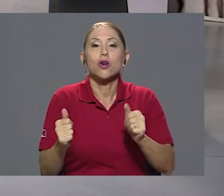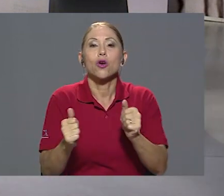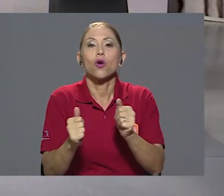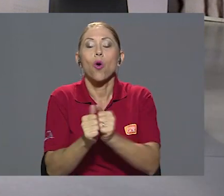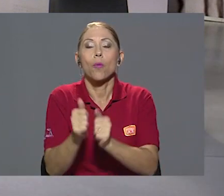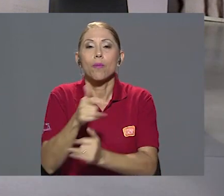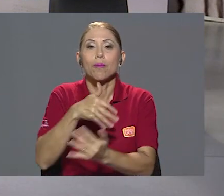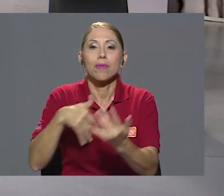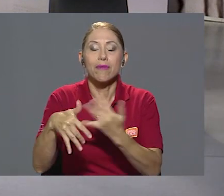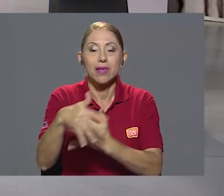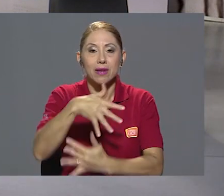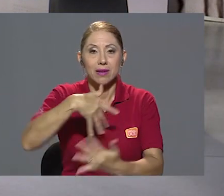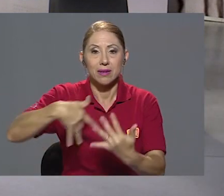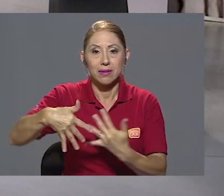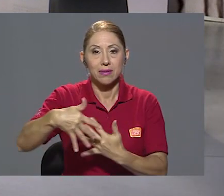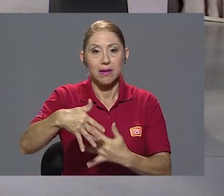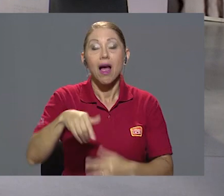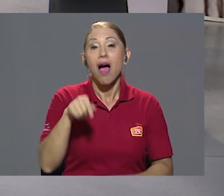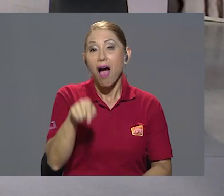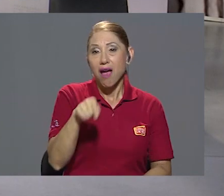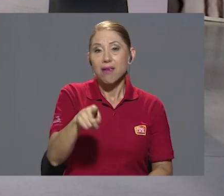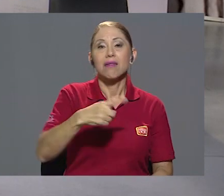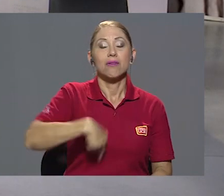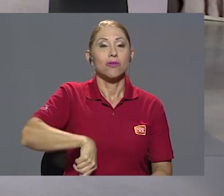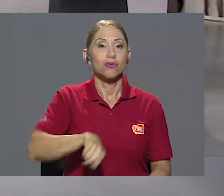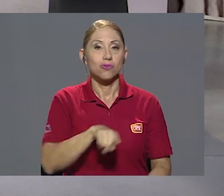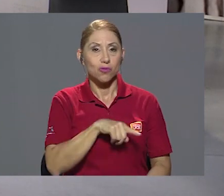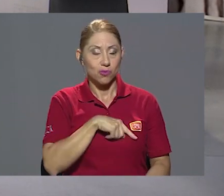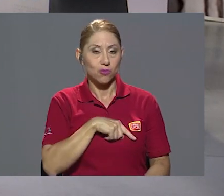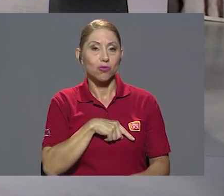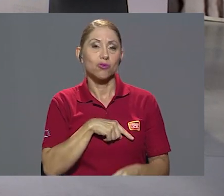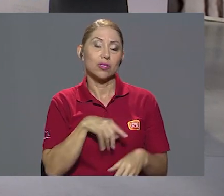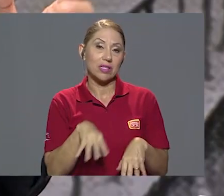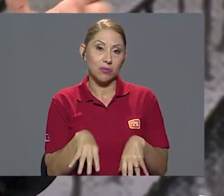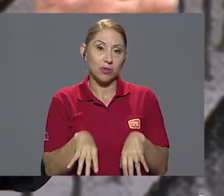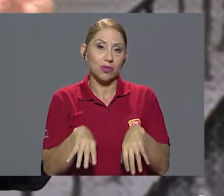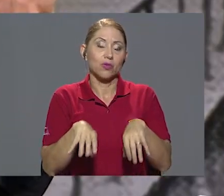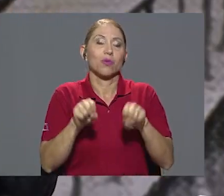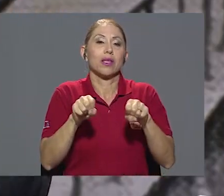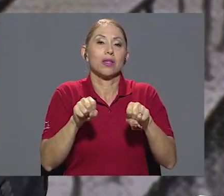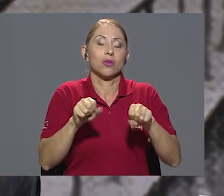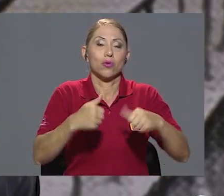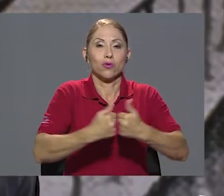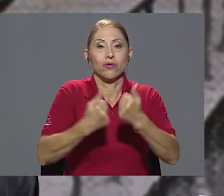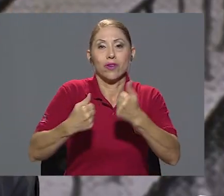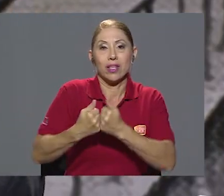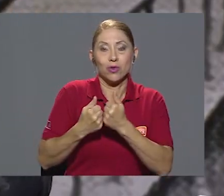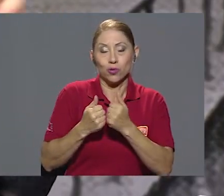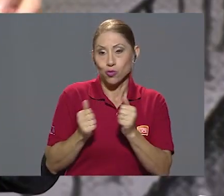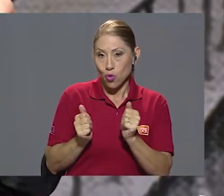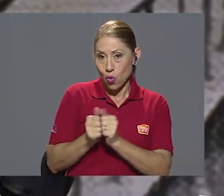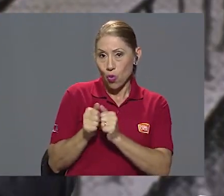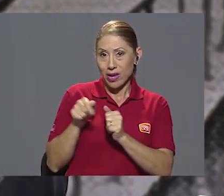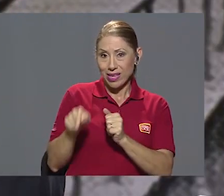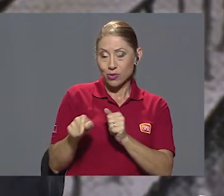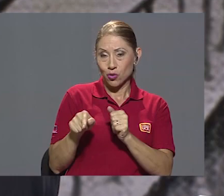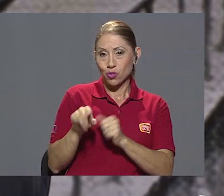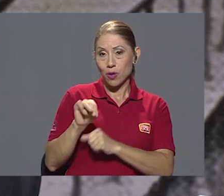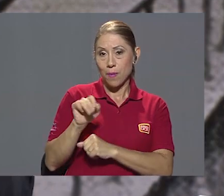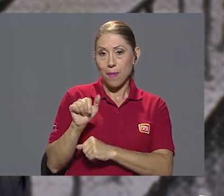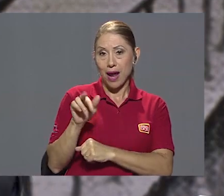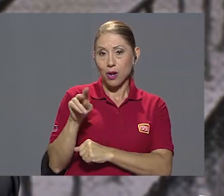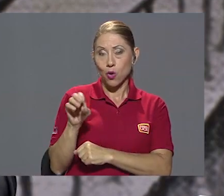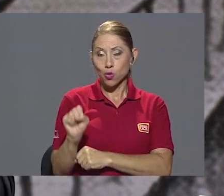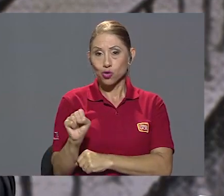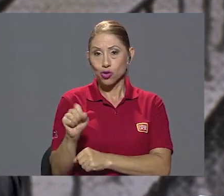convivir. Ahí es donde estamos asumiendo los retos desde estos marcos de cualificación por una